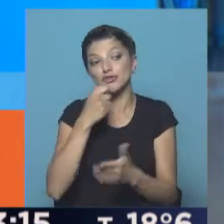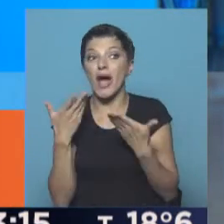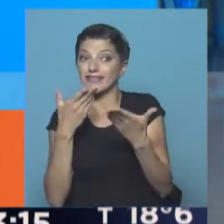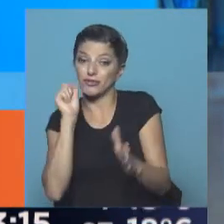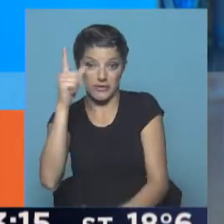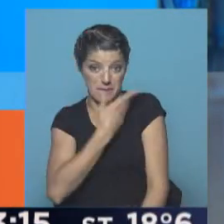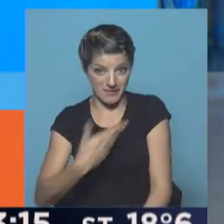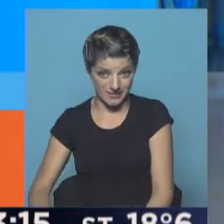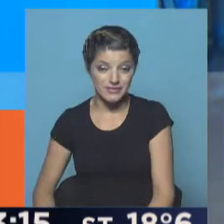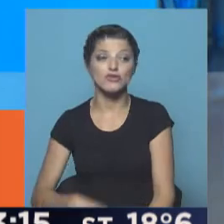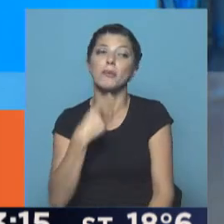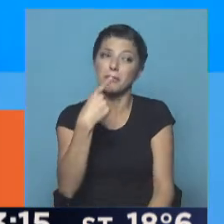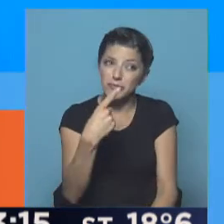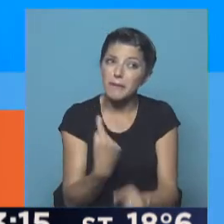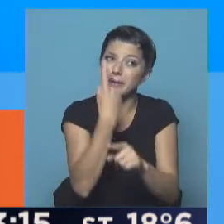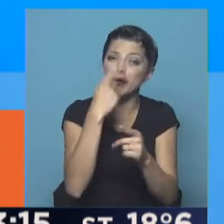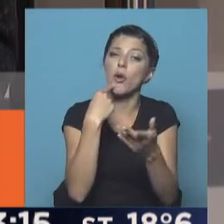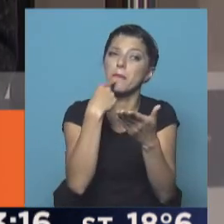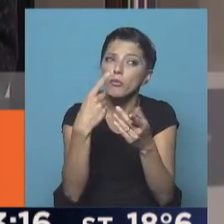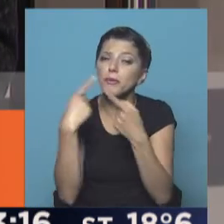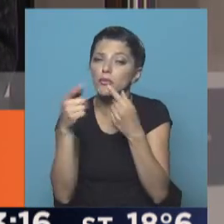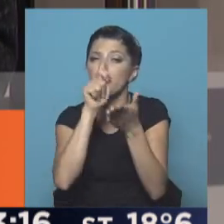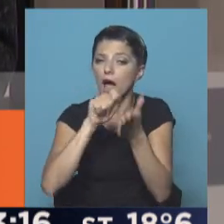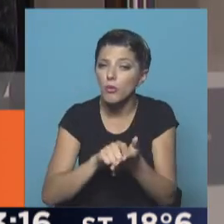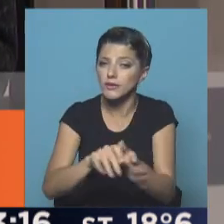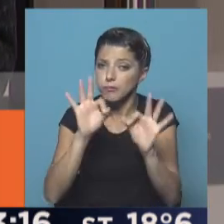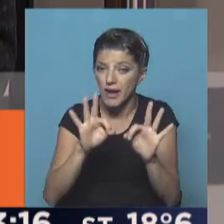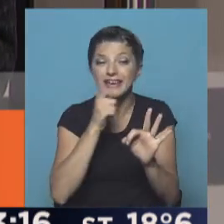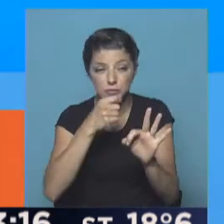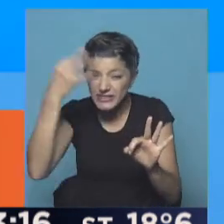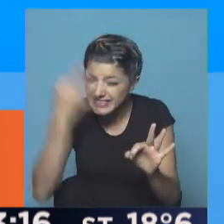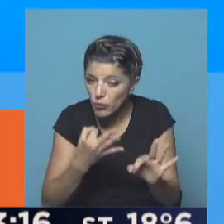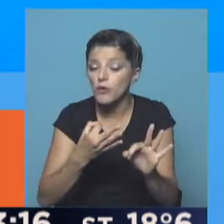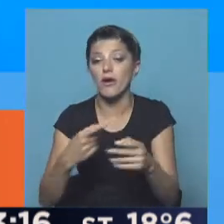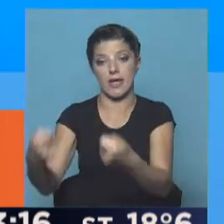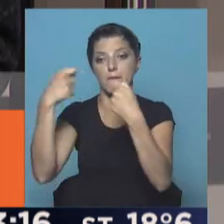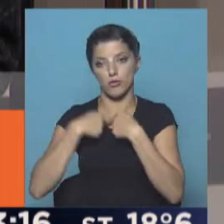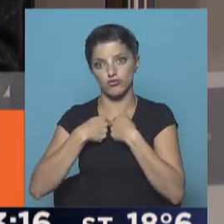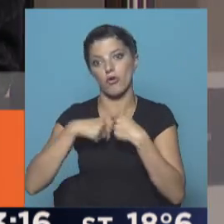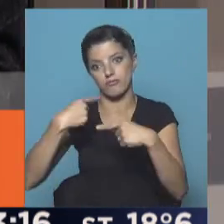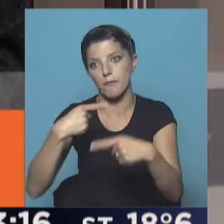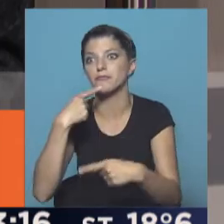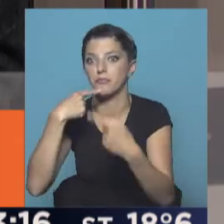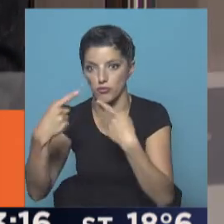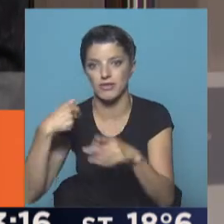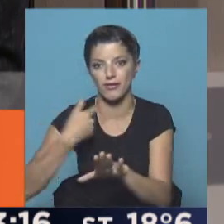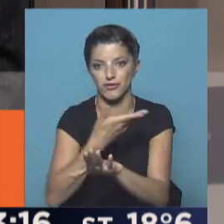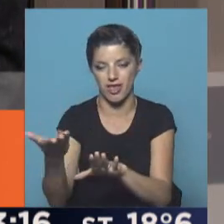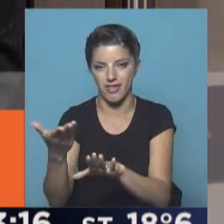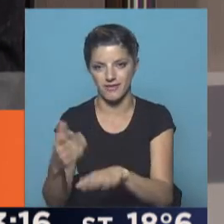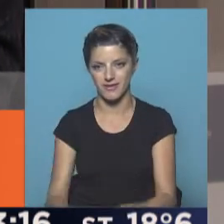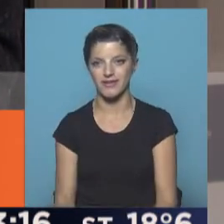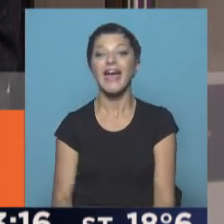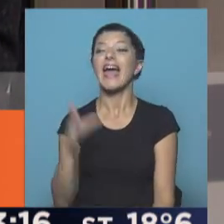hace muchas encuestas, cerciorate, tenés que estar muy seguro de que va a andar, y si estás seguro de que va a andar, hay que ir para adelante, si no, no. En Reino Unido seguro que ningún candidato va a